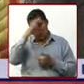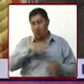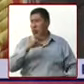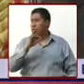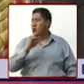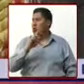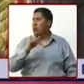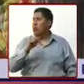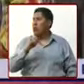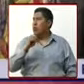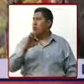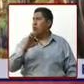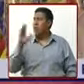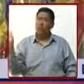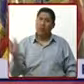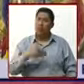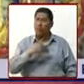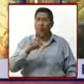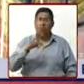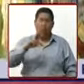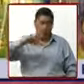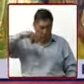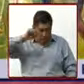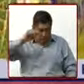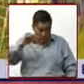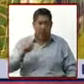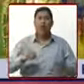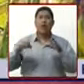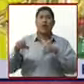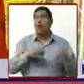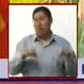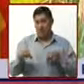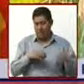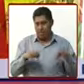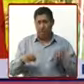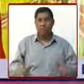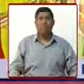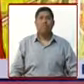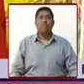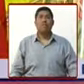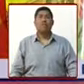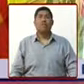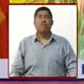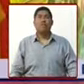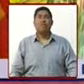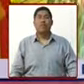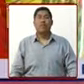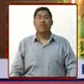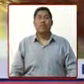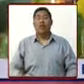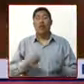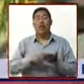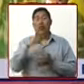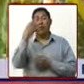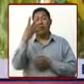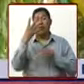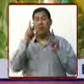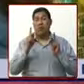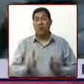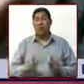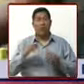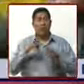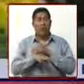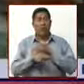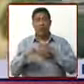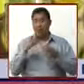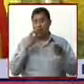Luis Ordóñez Minacho, jefe de planificación acá en el... Estas cuatro personas han sido aprehendidas dentro